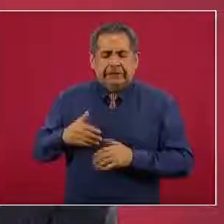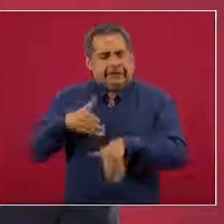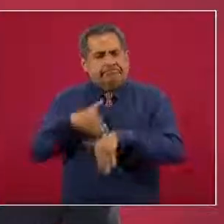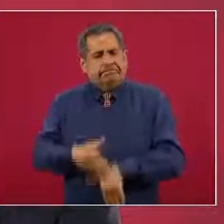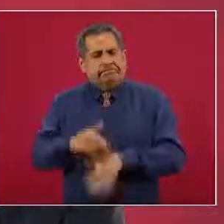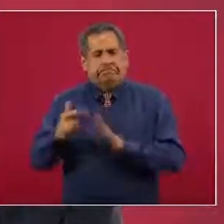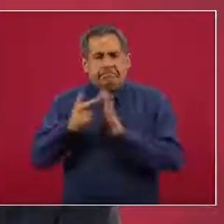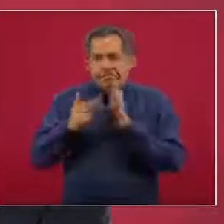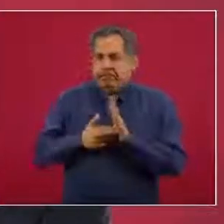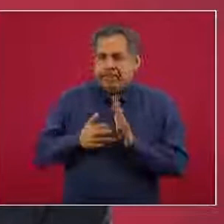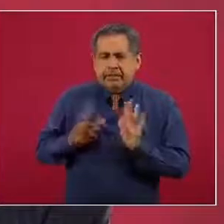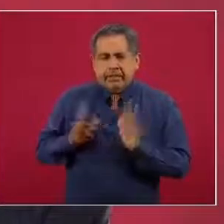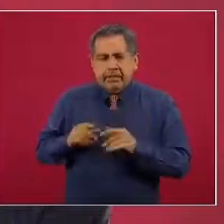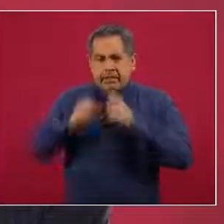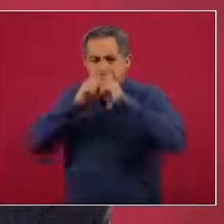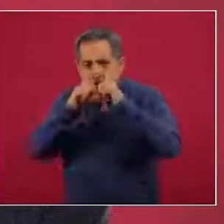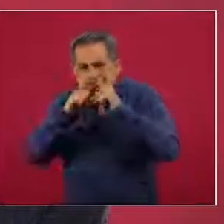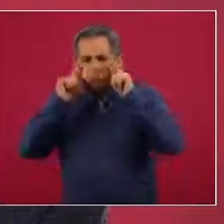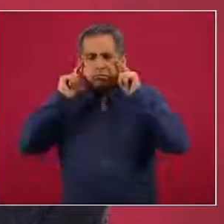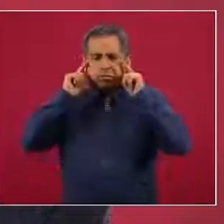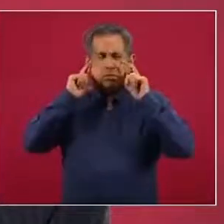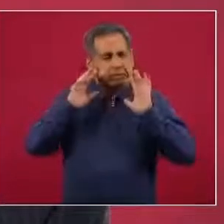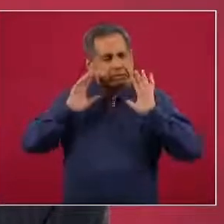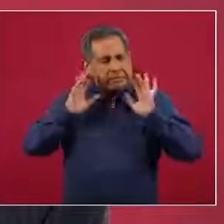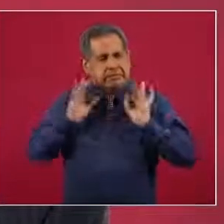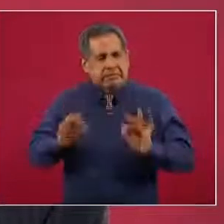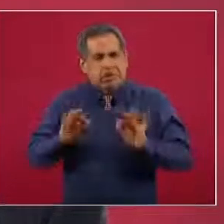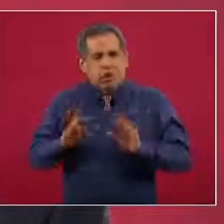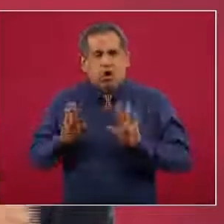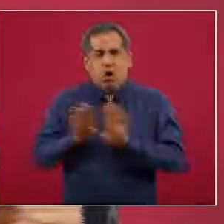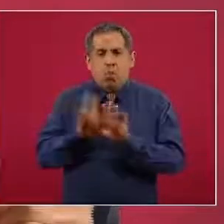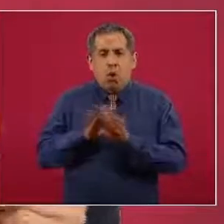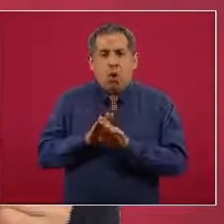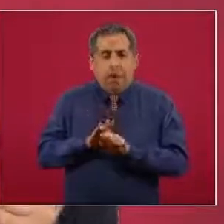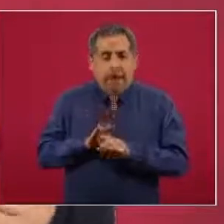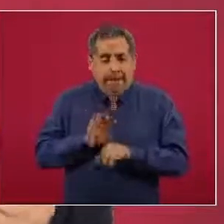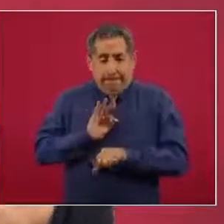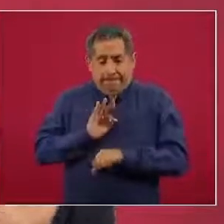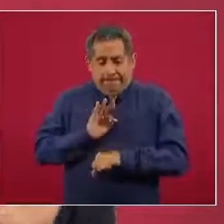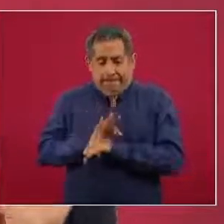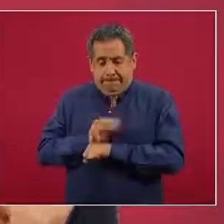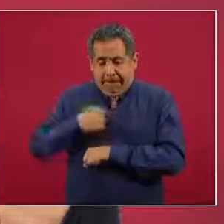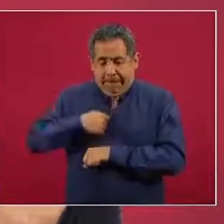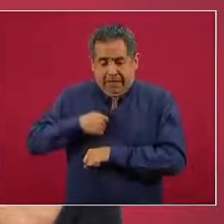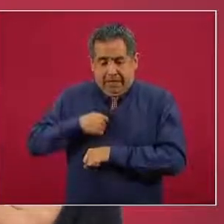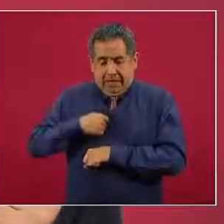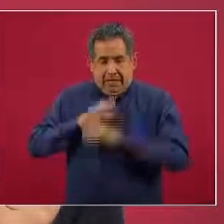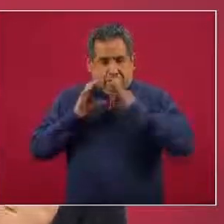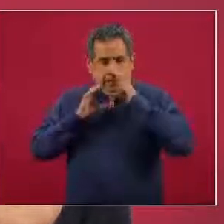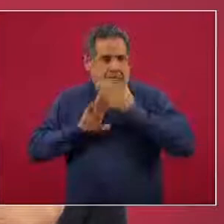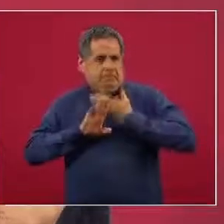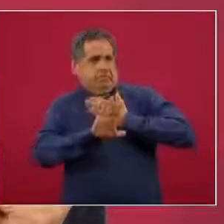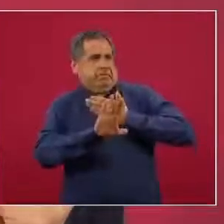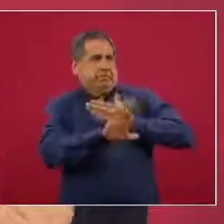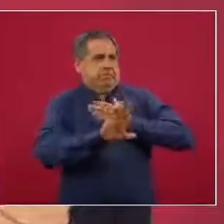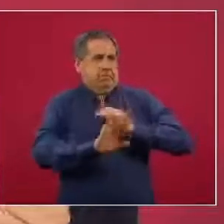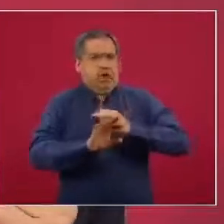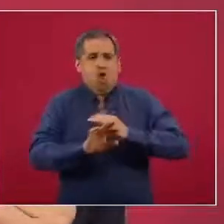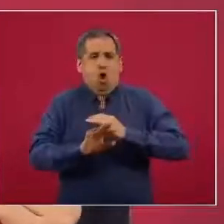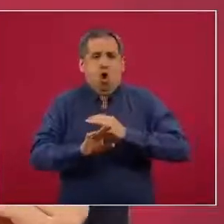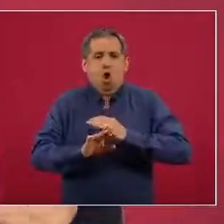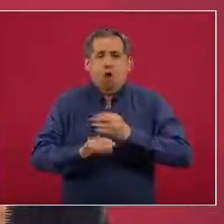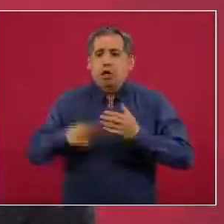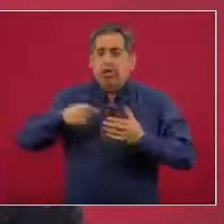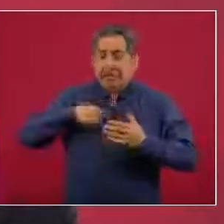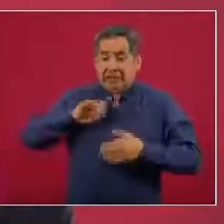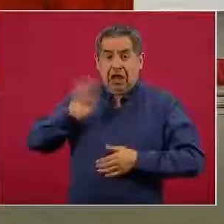seamos atentos a el uso de cubrebocas como un mecanismo no de protección para mí, que lo uso, sino a los demás,